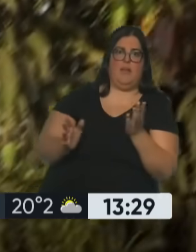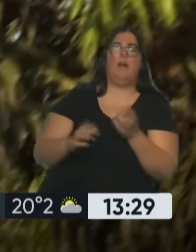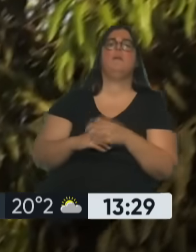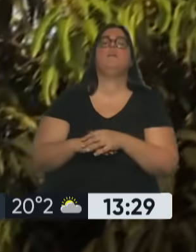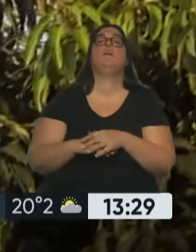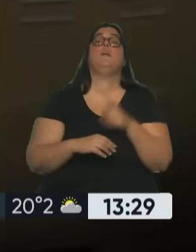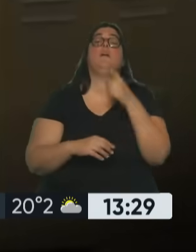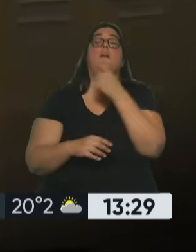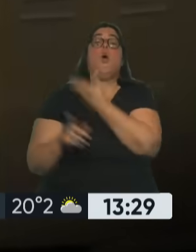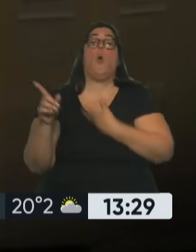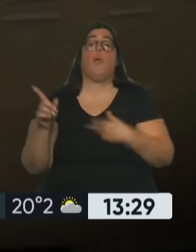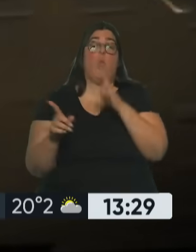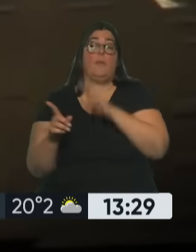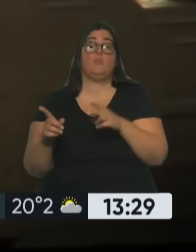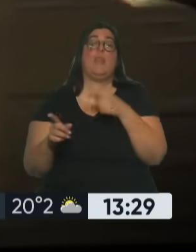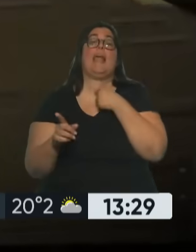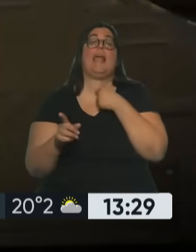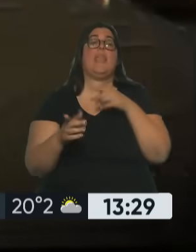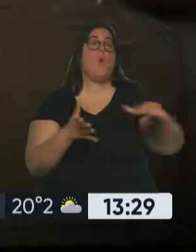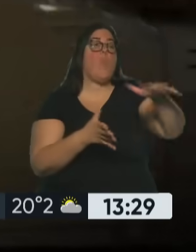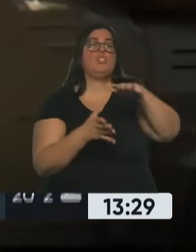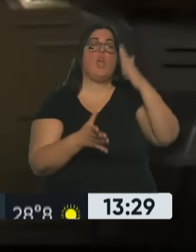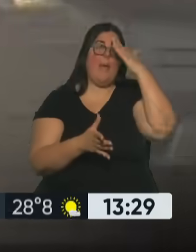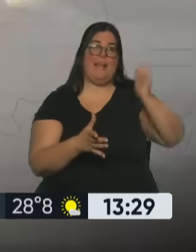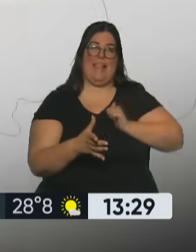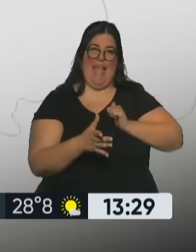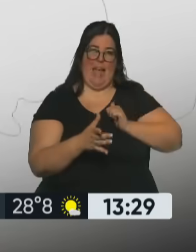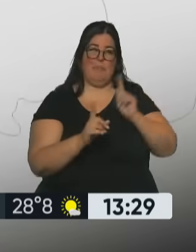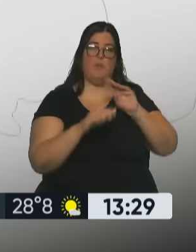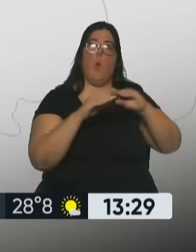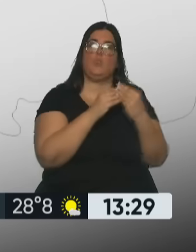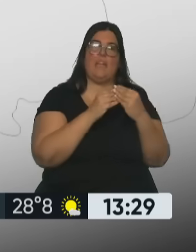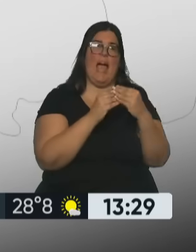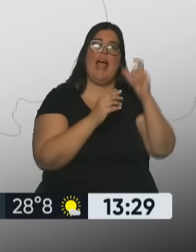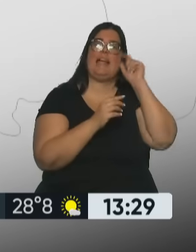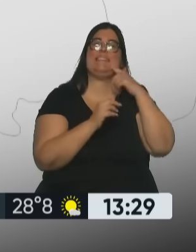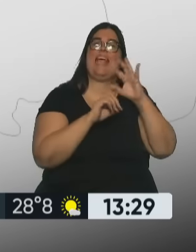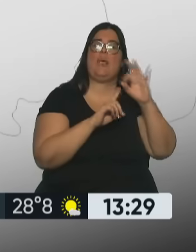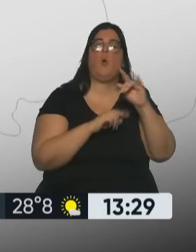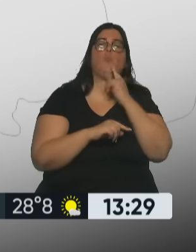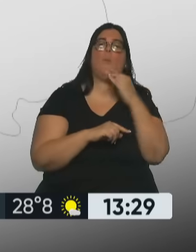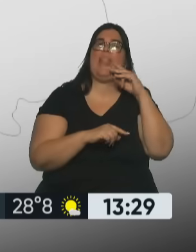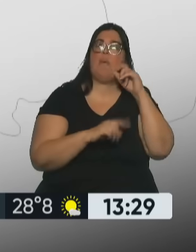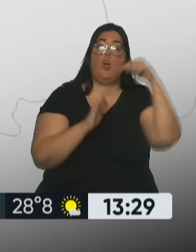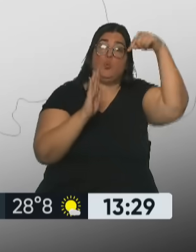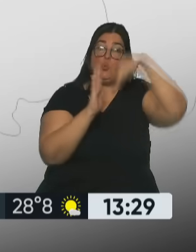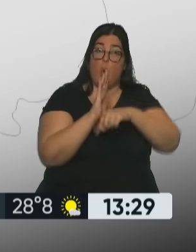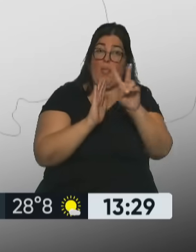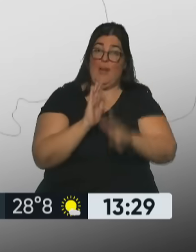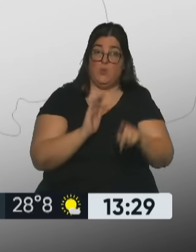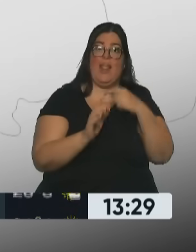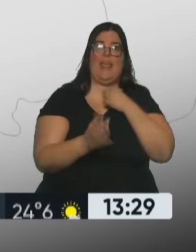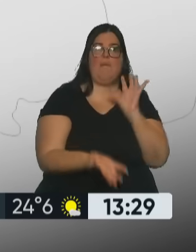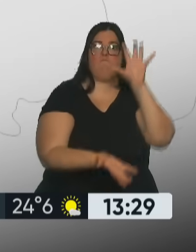que Caracas pretende establecer una zona militar en una población cercana al territorio en disputa en Tumeremo, al sur de Venezuela.